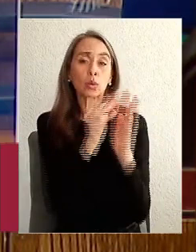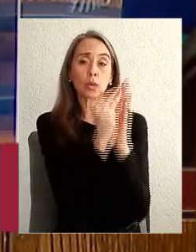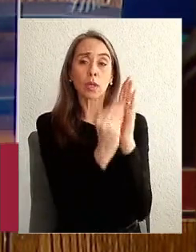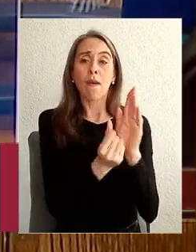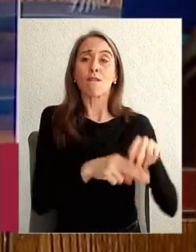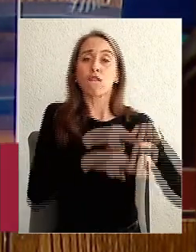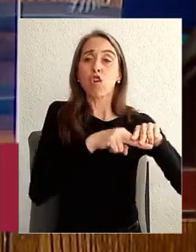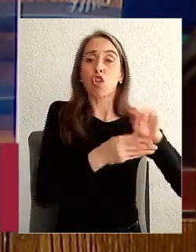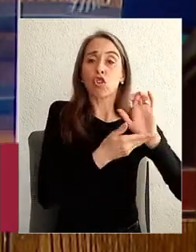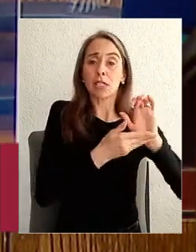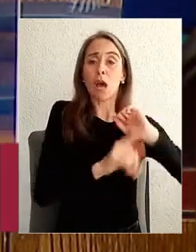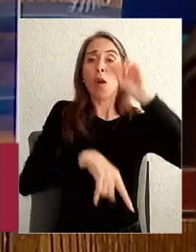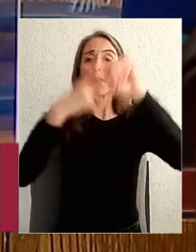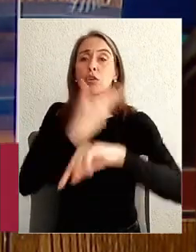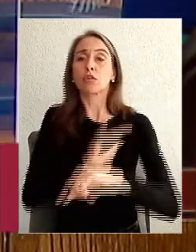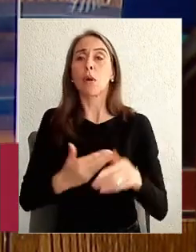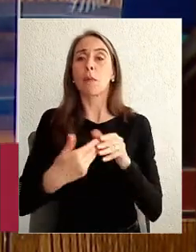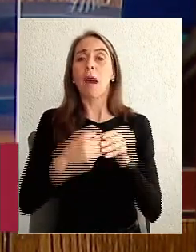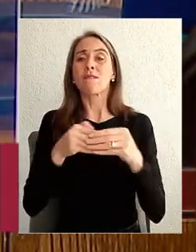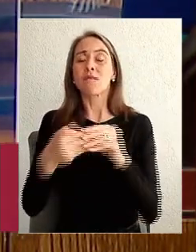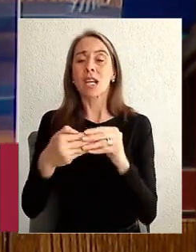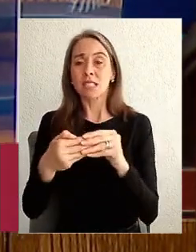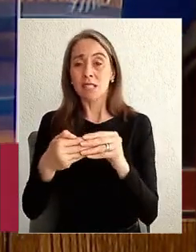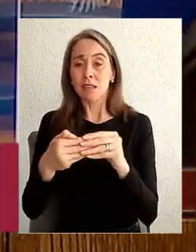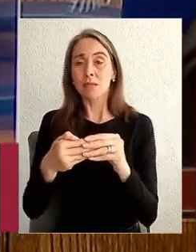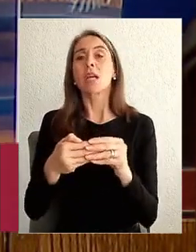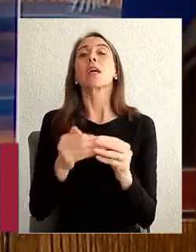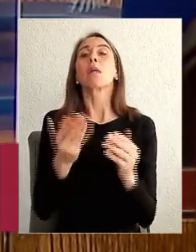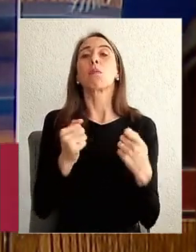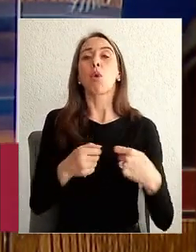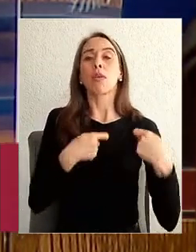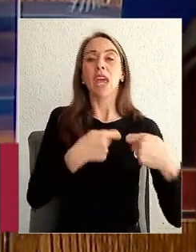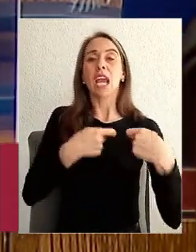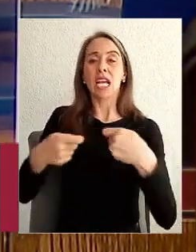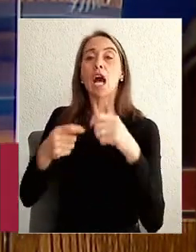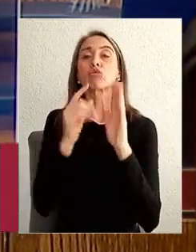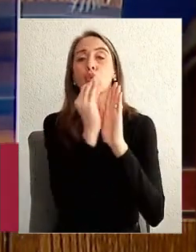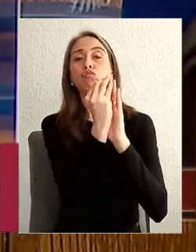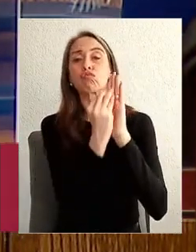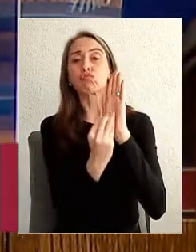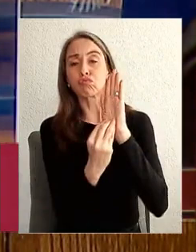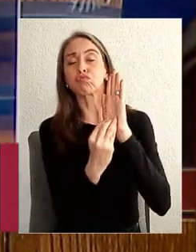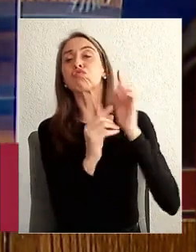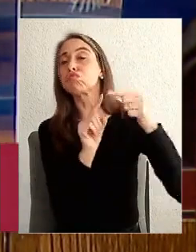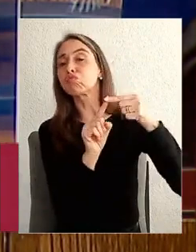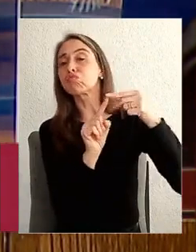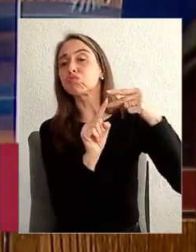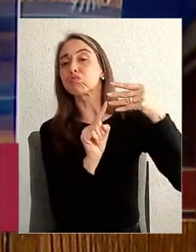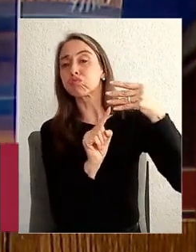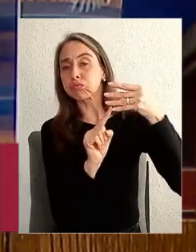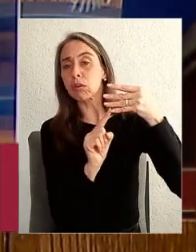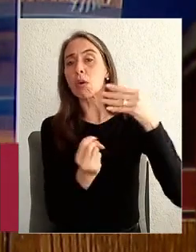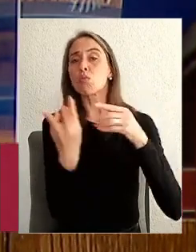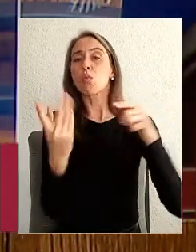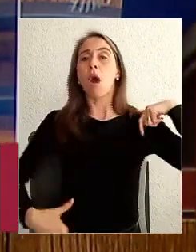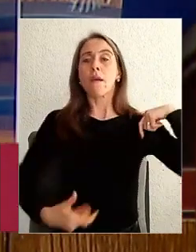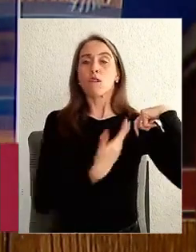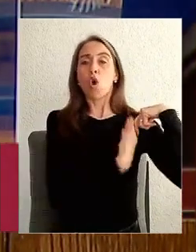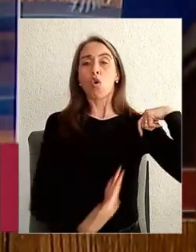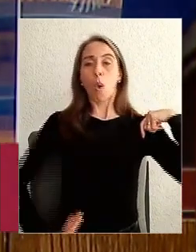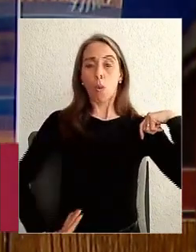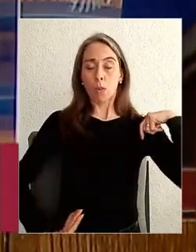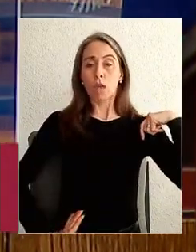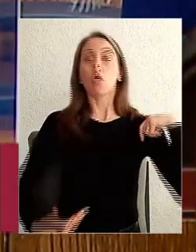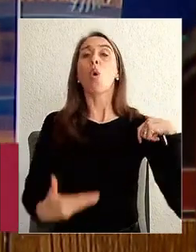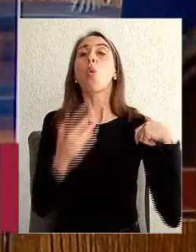gobierno, contemplando por una parte espacios de gastos disponibles para los cuales puede contar una nueva administración para implementar sus prioridades, pero